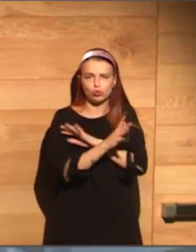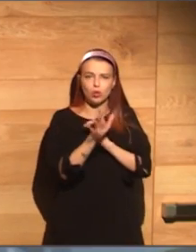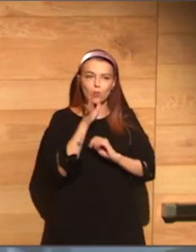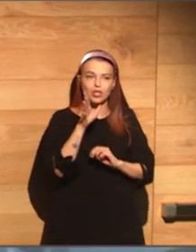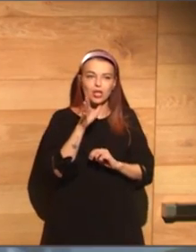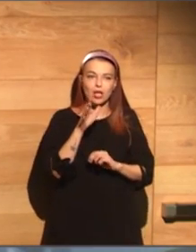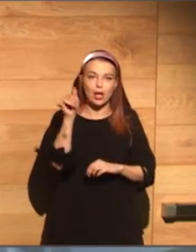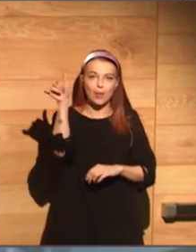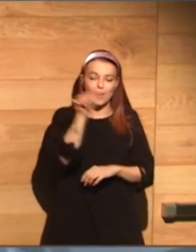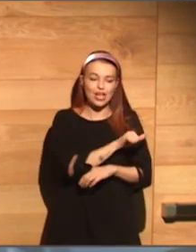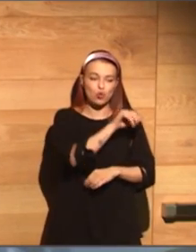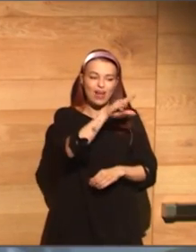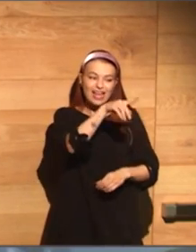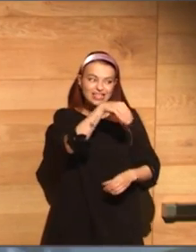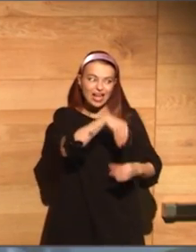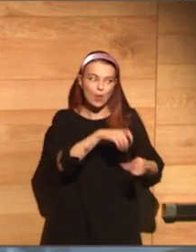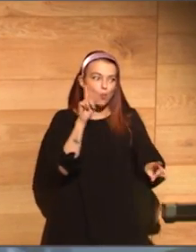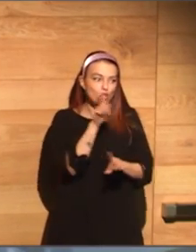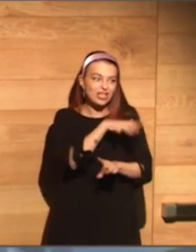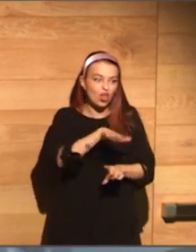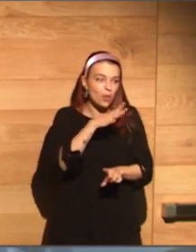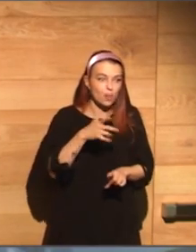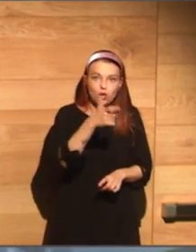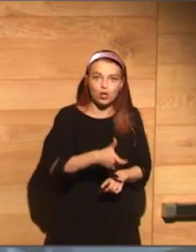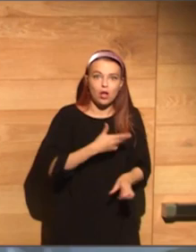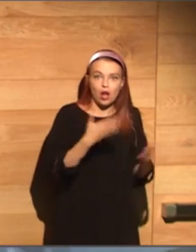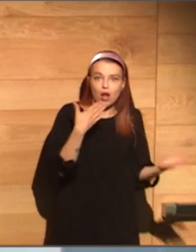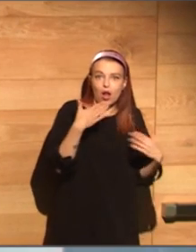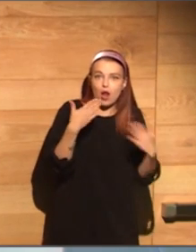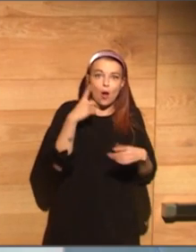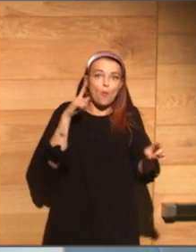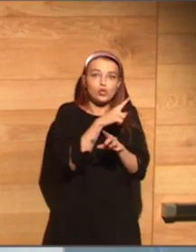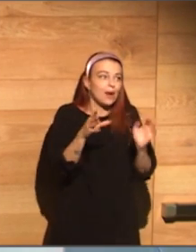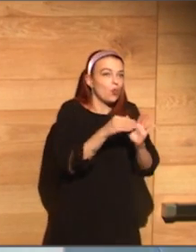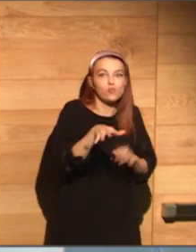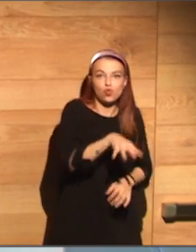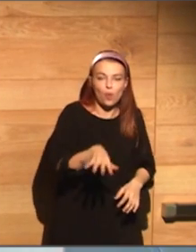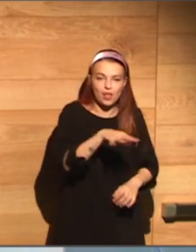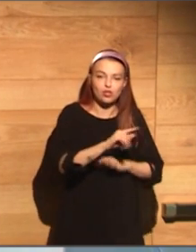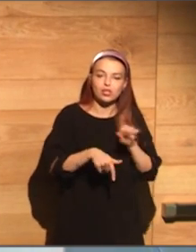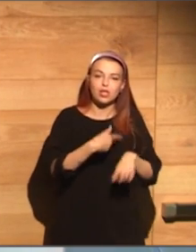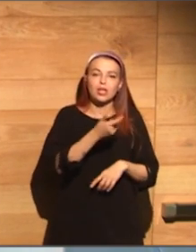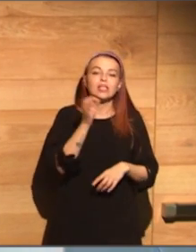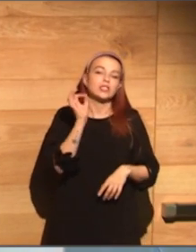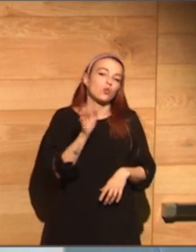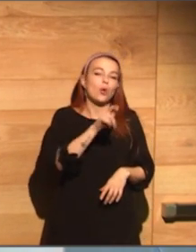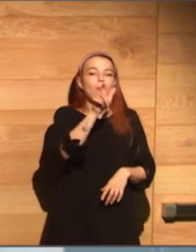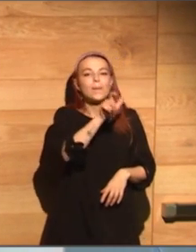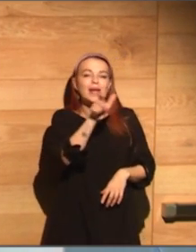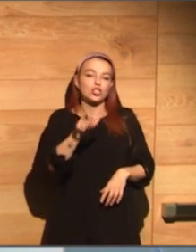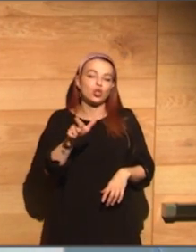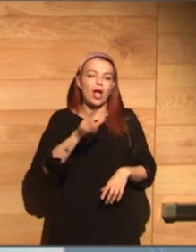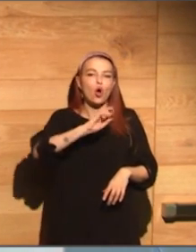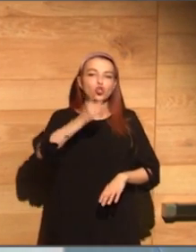película, tío? Si no hay un hueco. O sea, no hay hueco. Cualquier otro director habría aprovechado que se montan en el coche para poner por debajo...